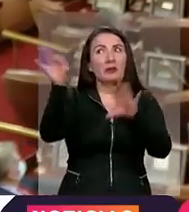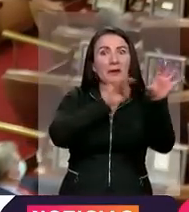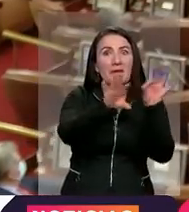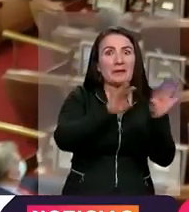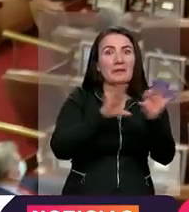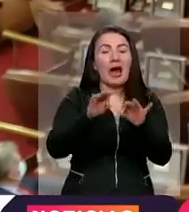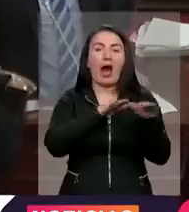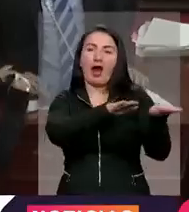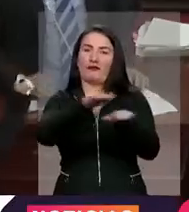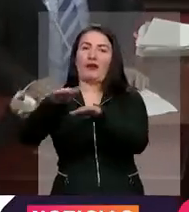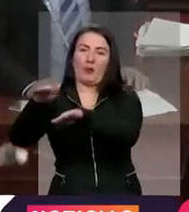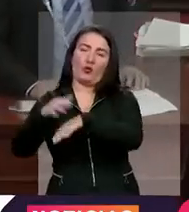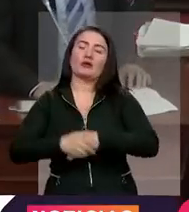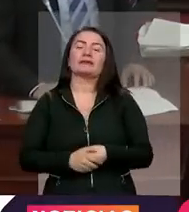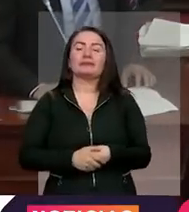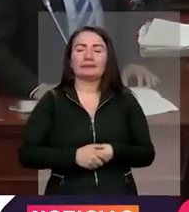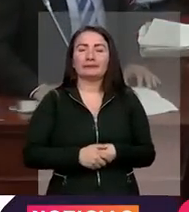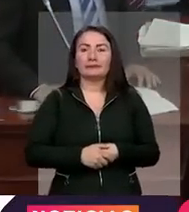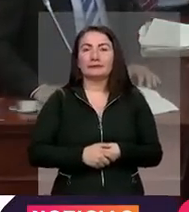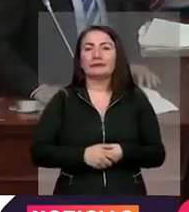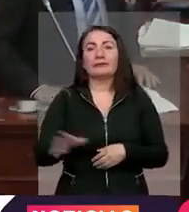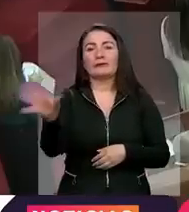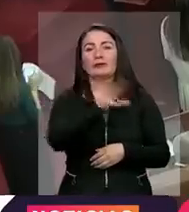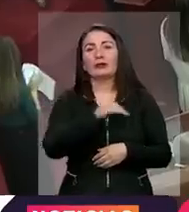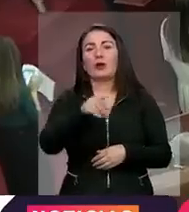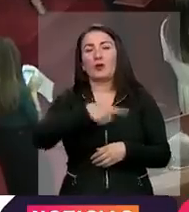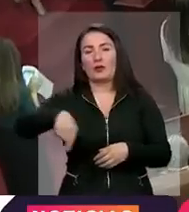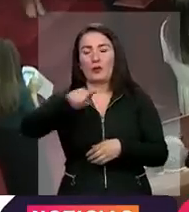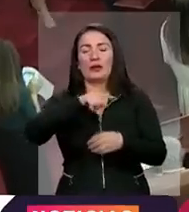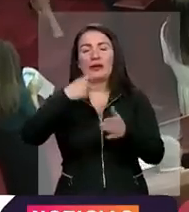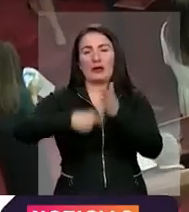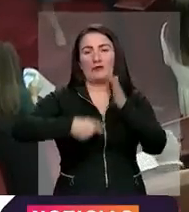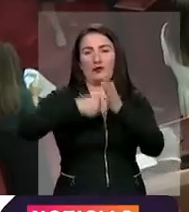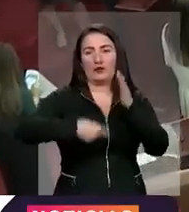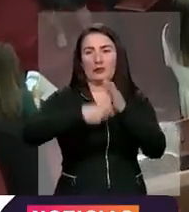jugar a favor de las iniciativas y reformas del presidente Gustavo Petro.